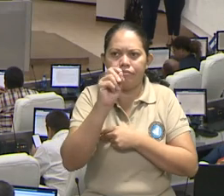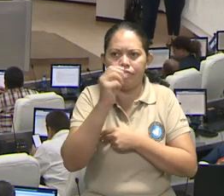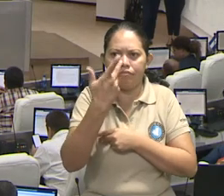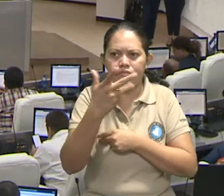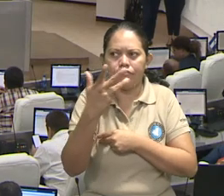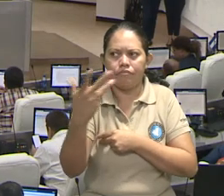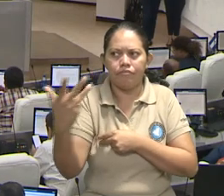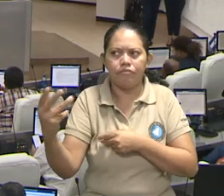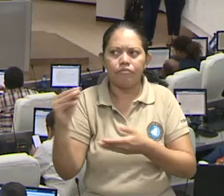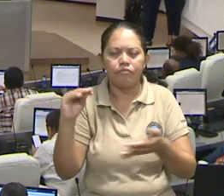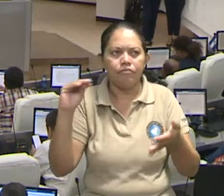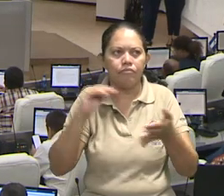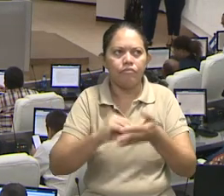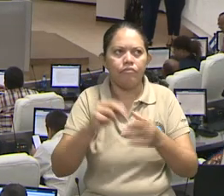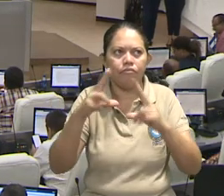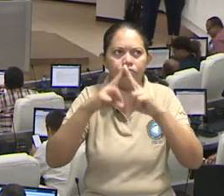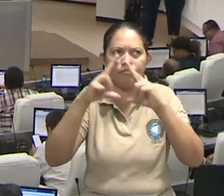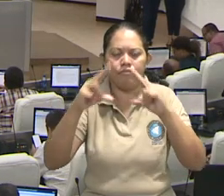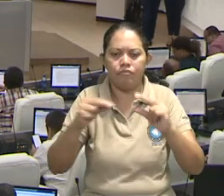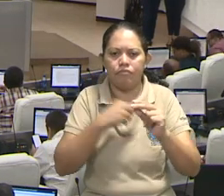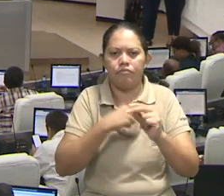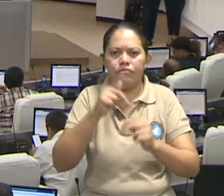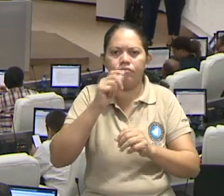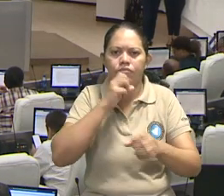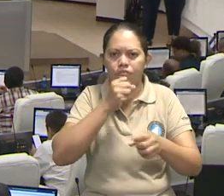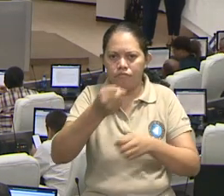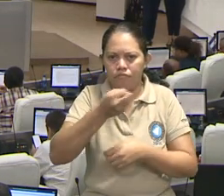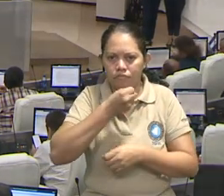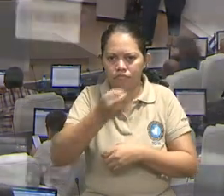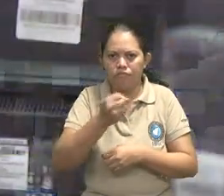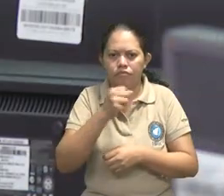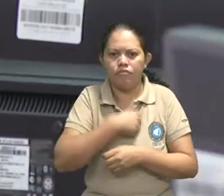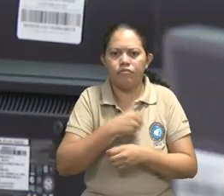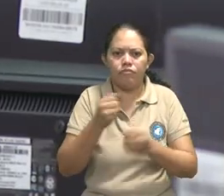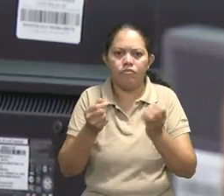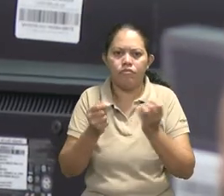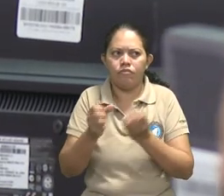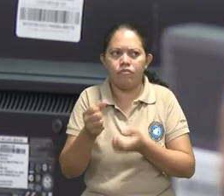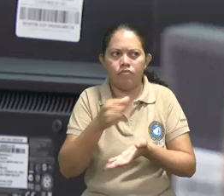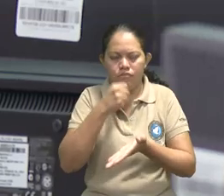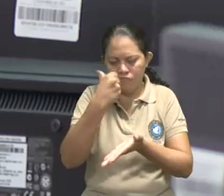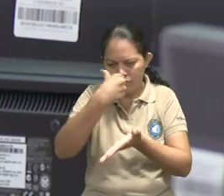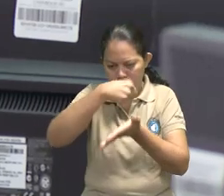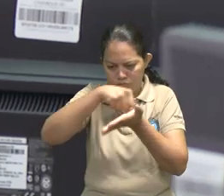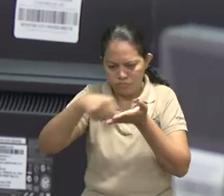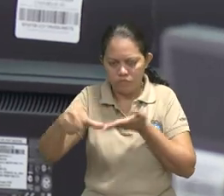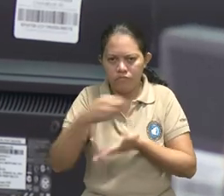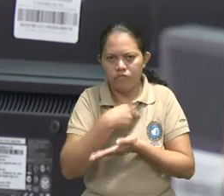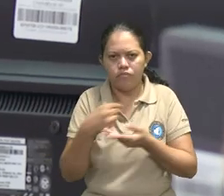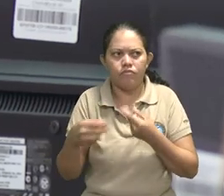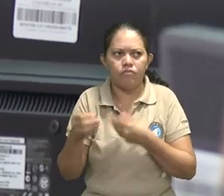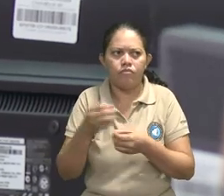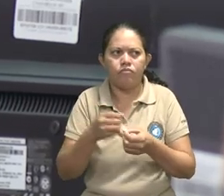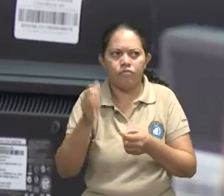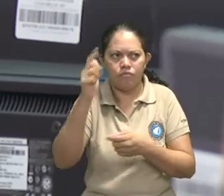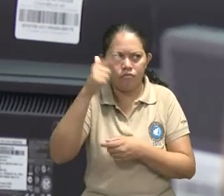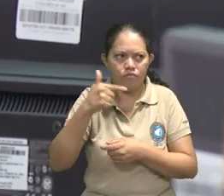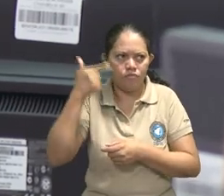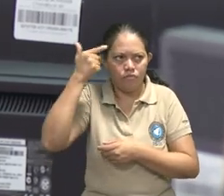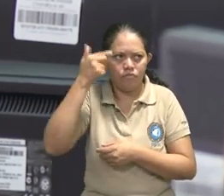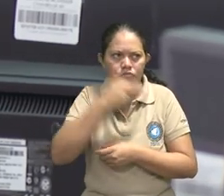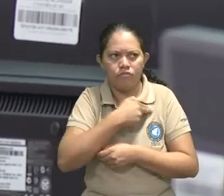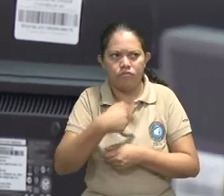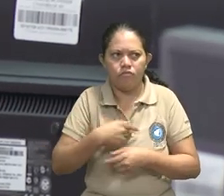1053, ley orgánica del Instituto Nicaragüense de Telecomunicaciones y Correos, aprobada por la Junta de Gobierno de